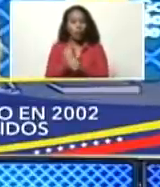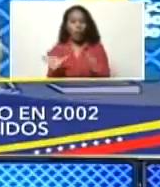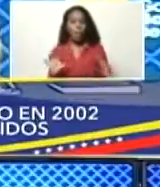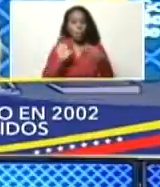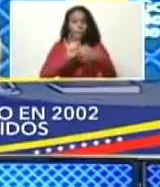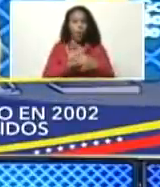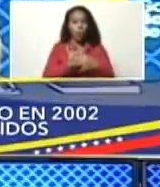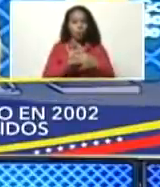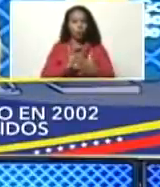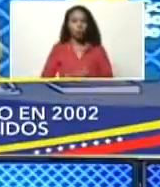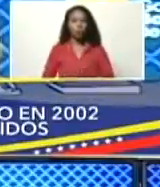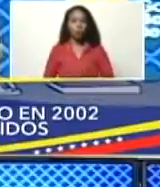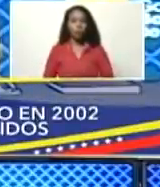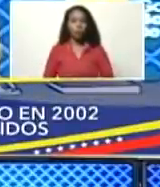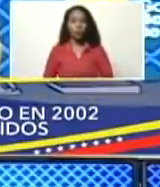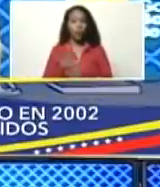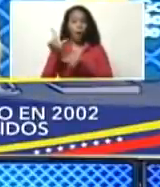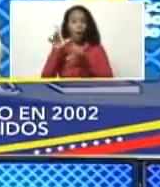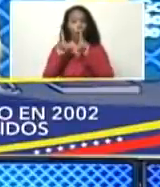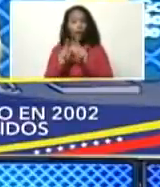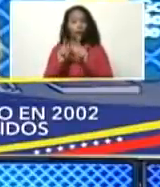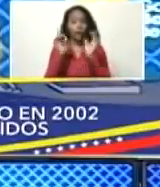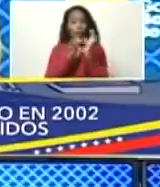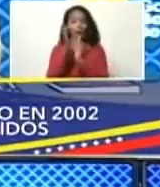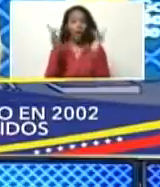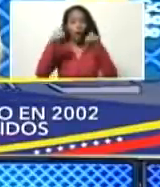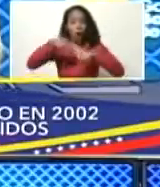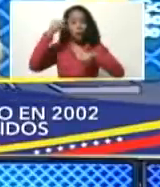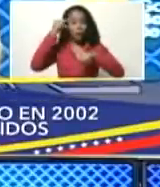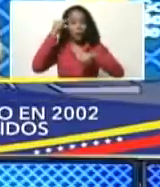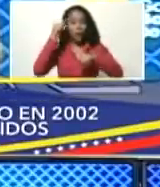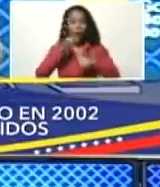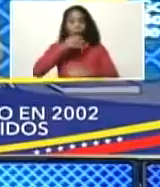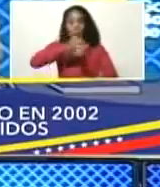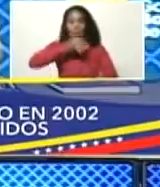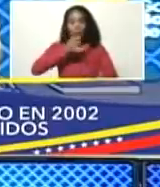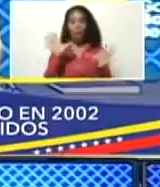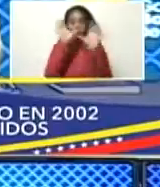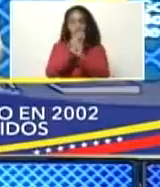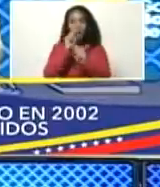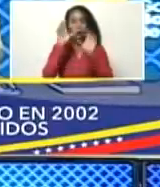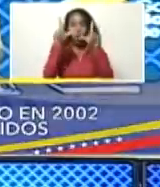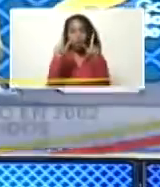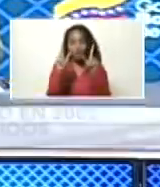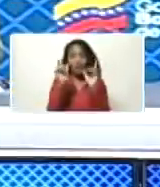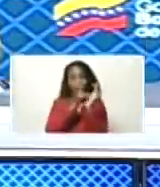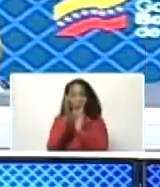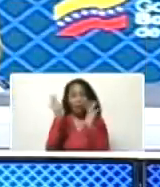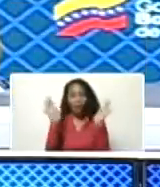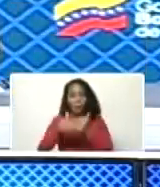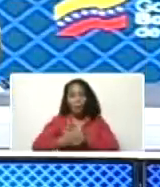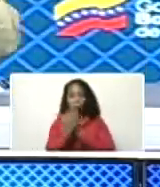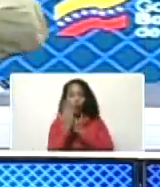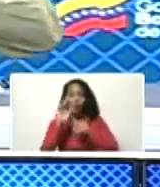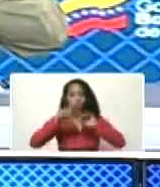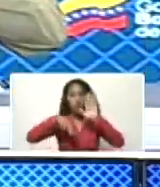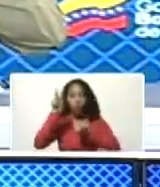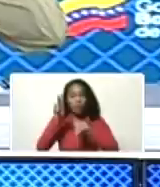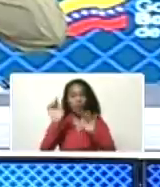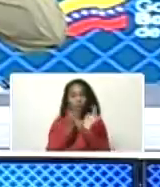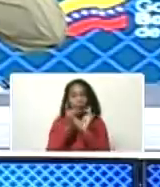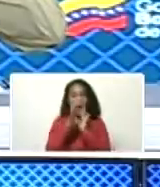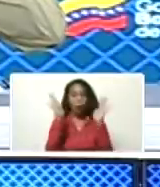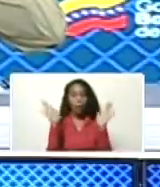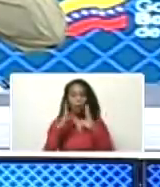articulados, y aquel 11 de abril, un día como hoy, en la tarde, noche del 11 de abril, en la madrugada del 12 de abril,